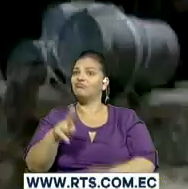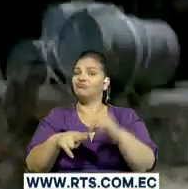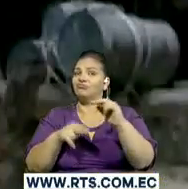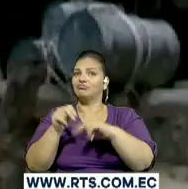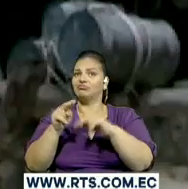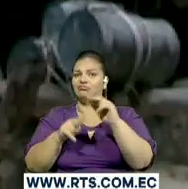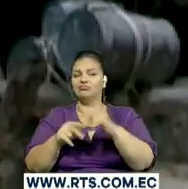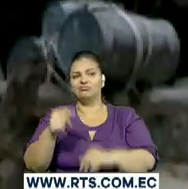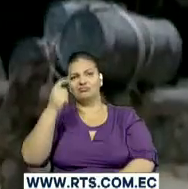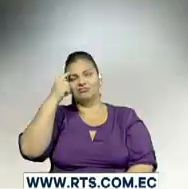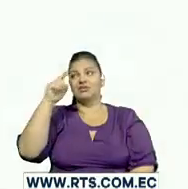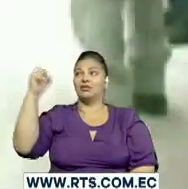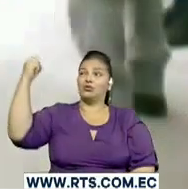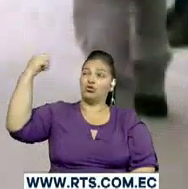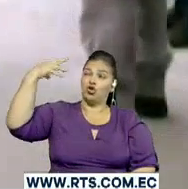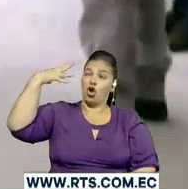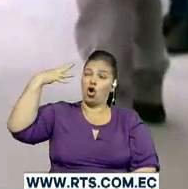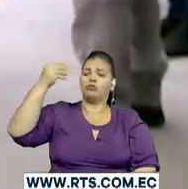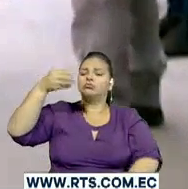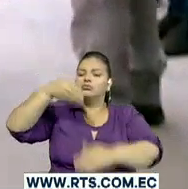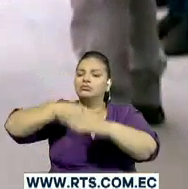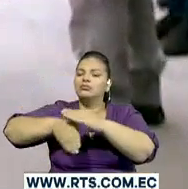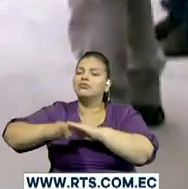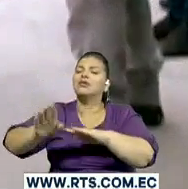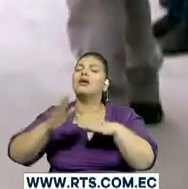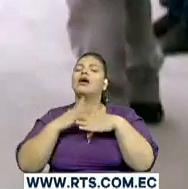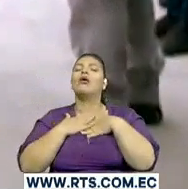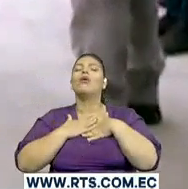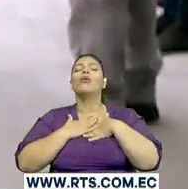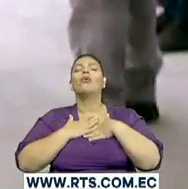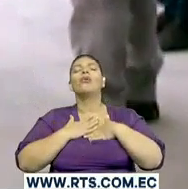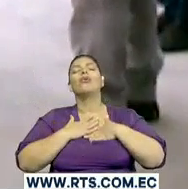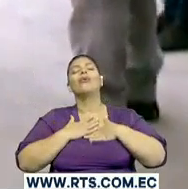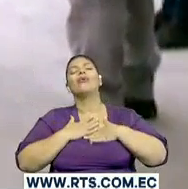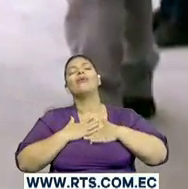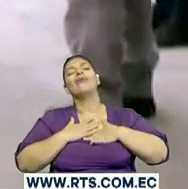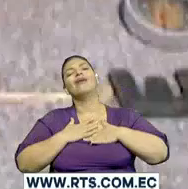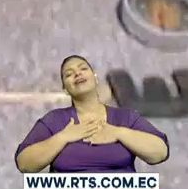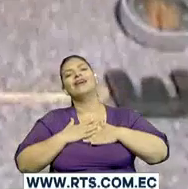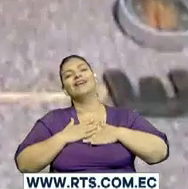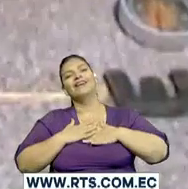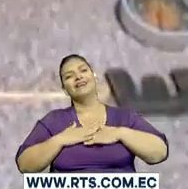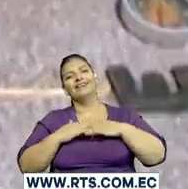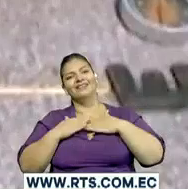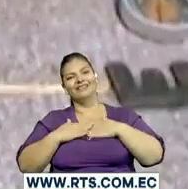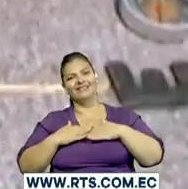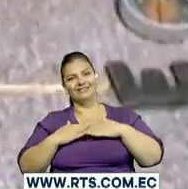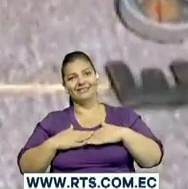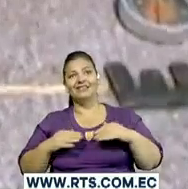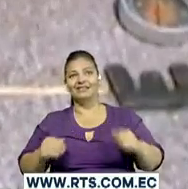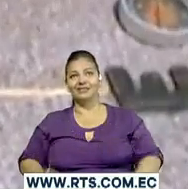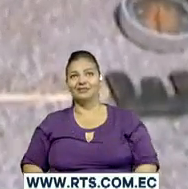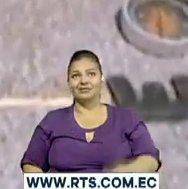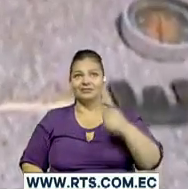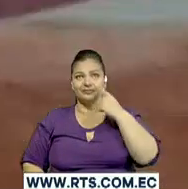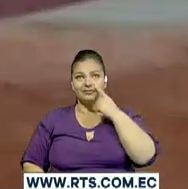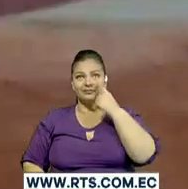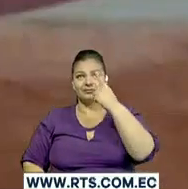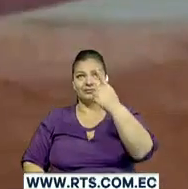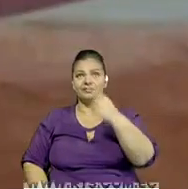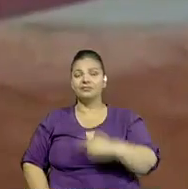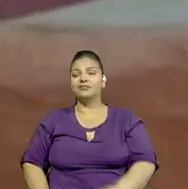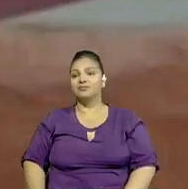aquí va a estar muy caliente. Pero hay más. La característica del museo es que se encuentra, según el código utilizado por militares de estadounidenses,